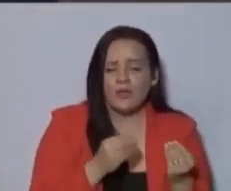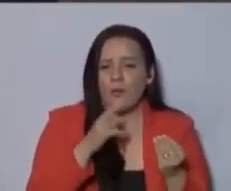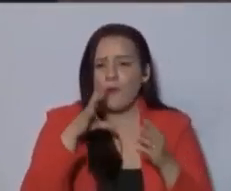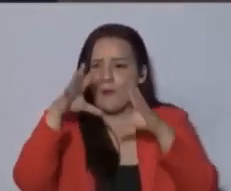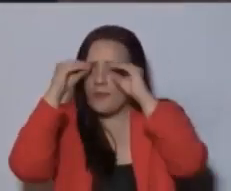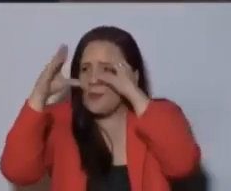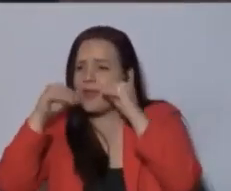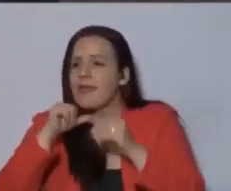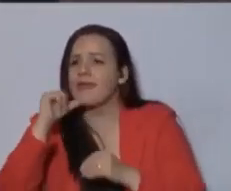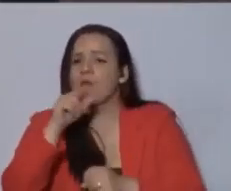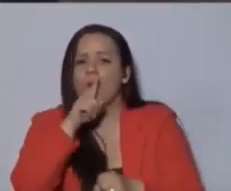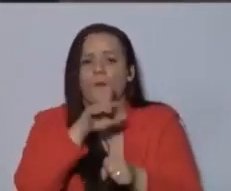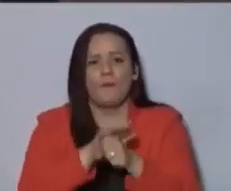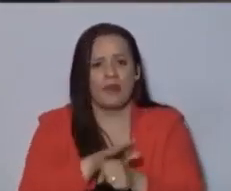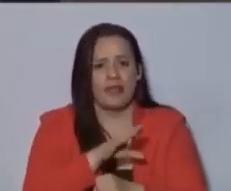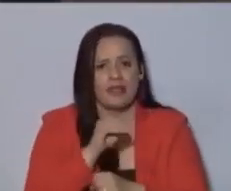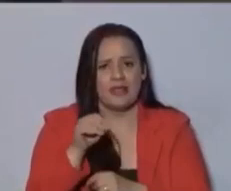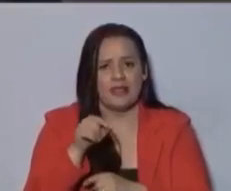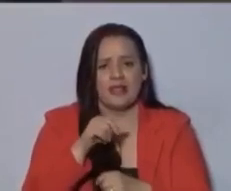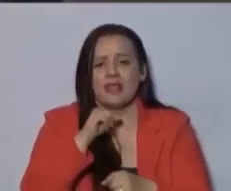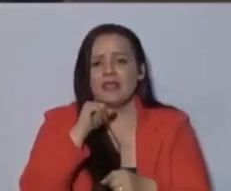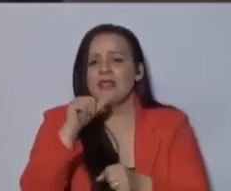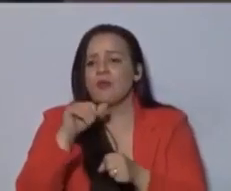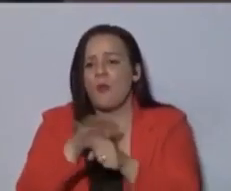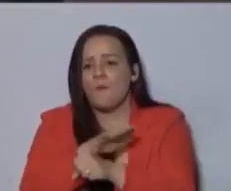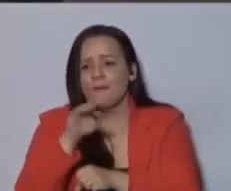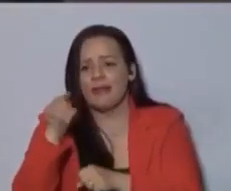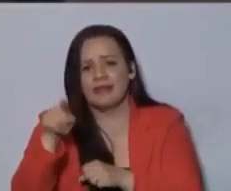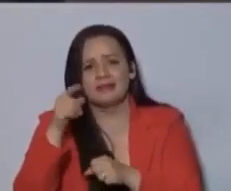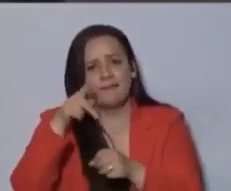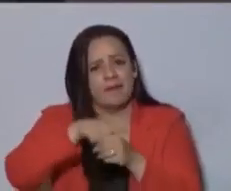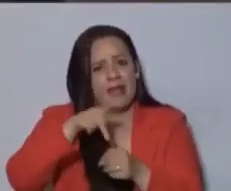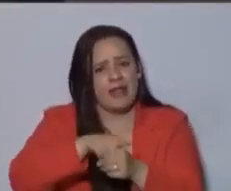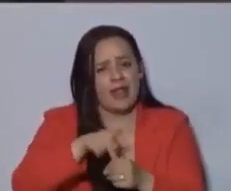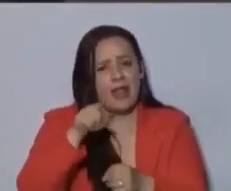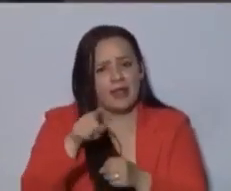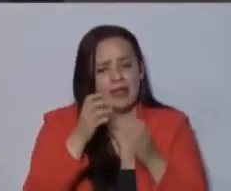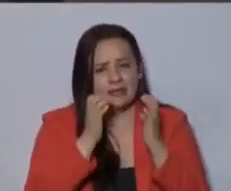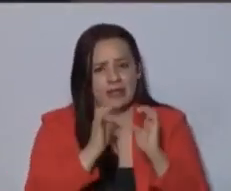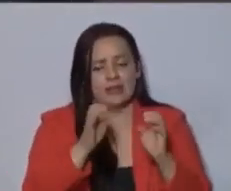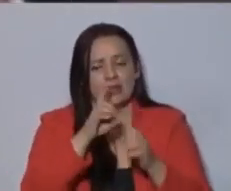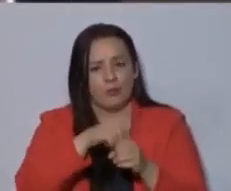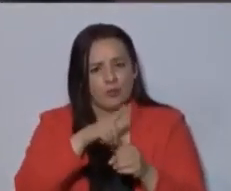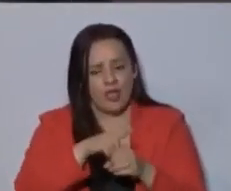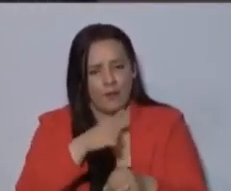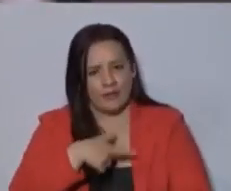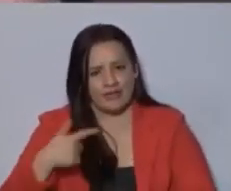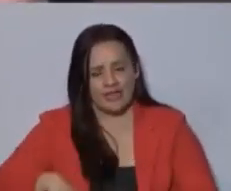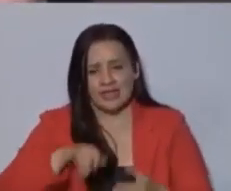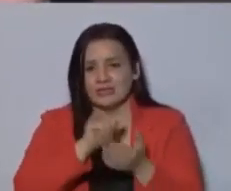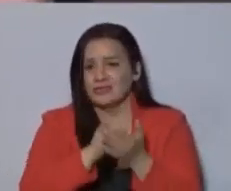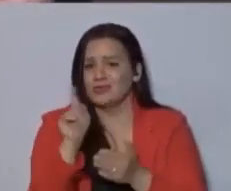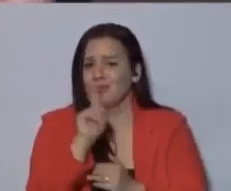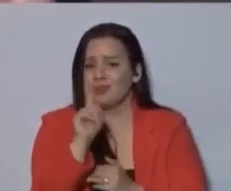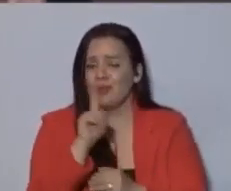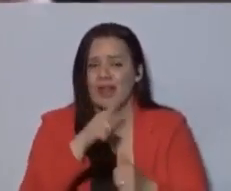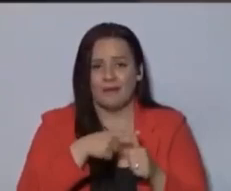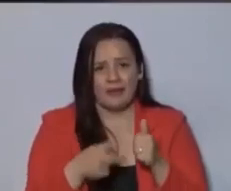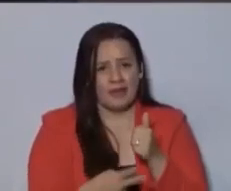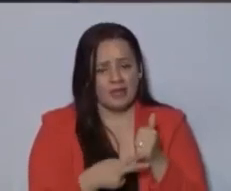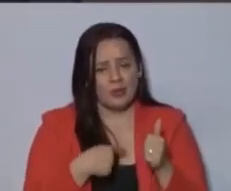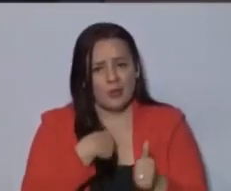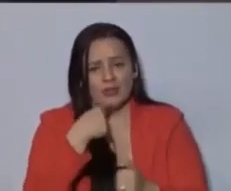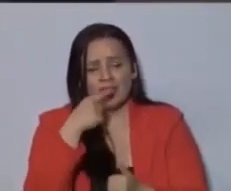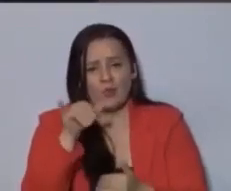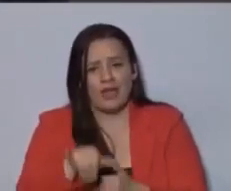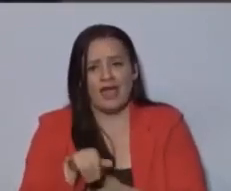sin participar en la estrategia, diputado, presidente. Y esto no es la primera vez que yo lo digo acá, ni